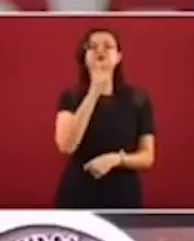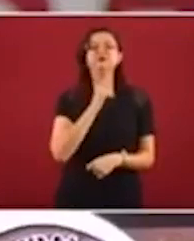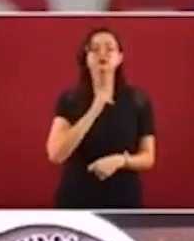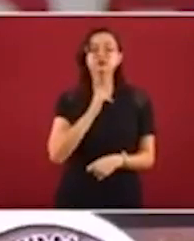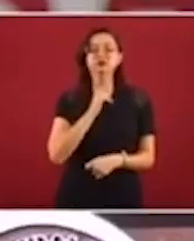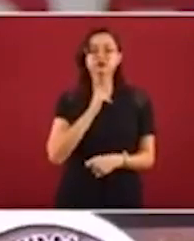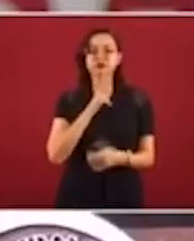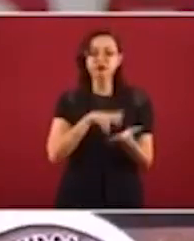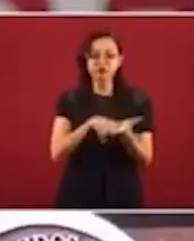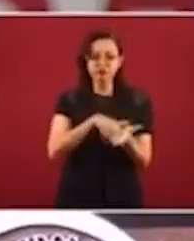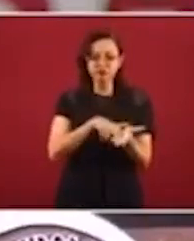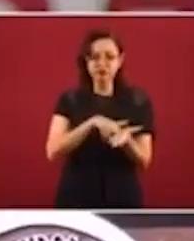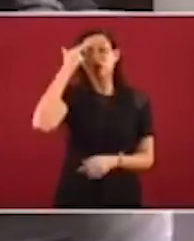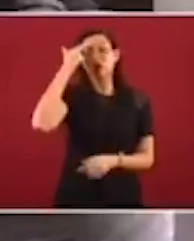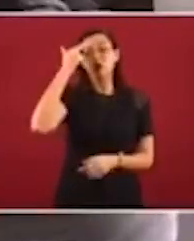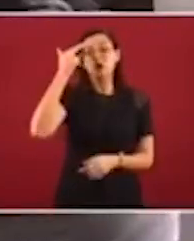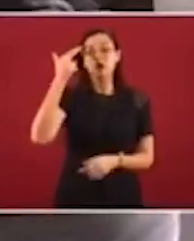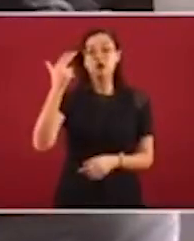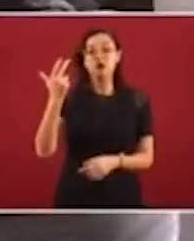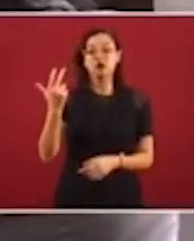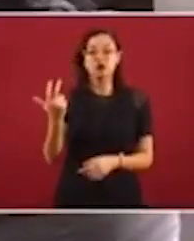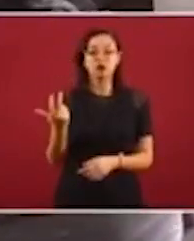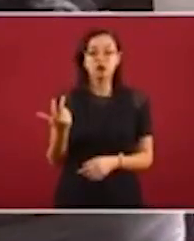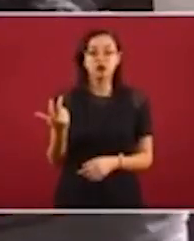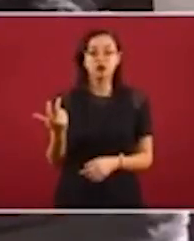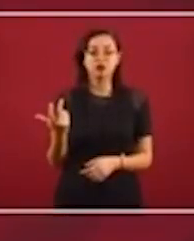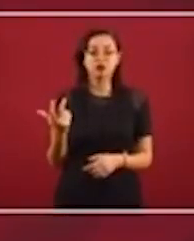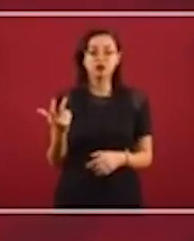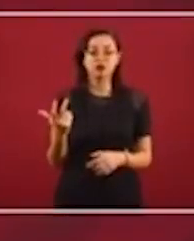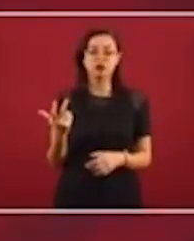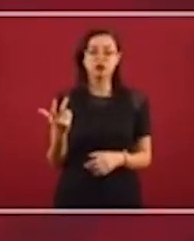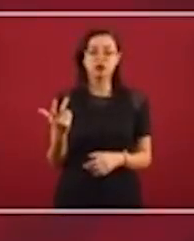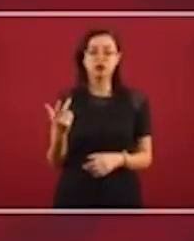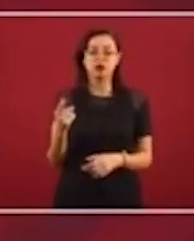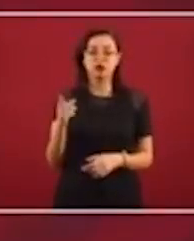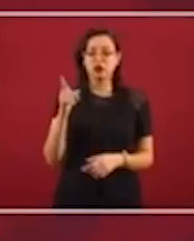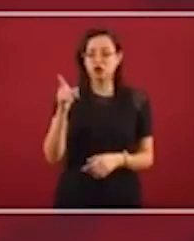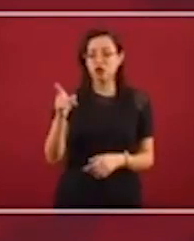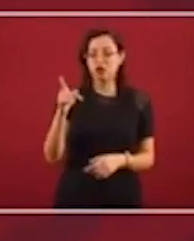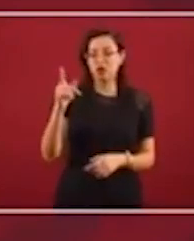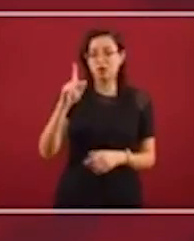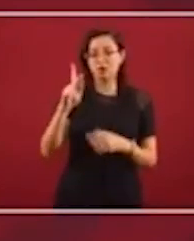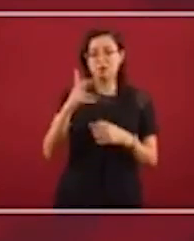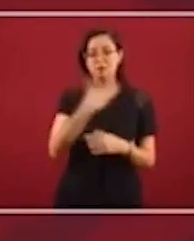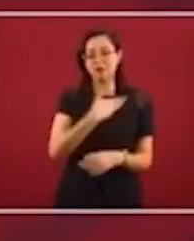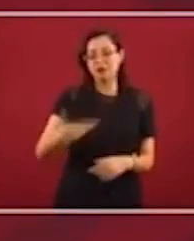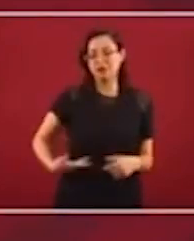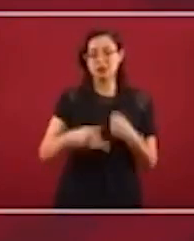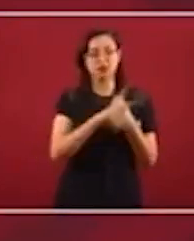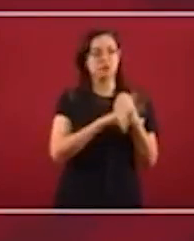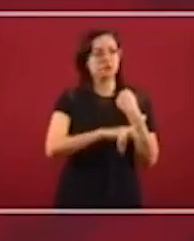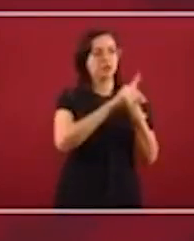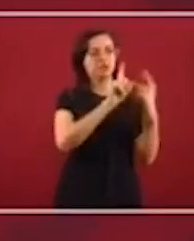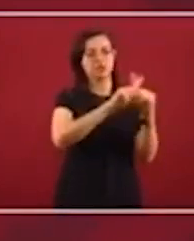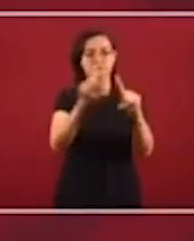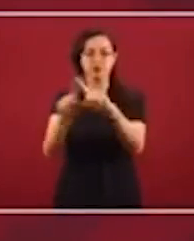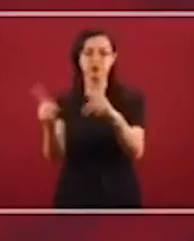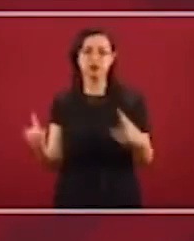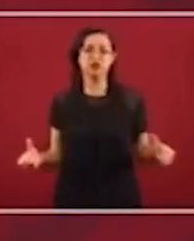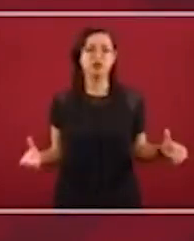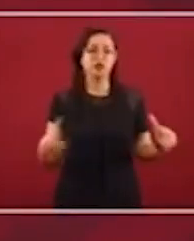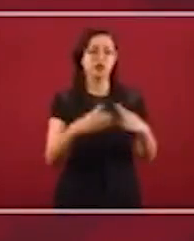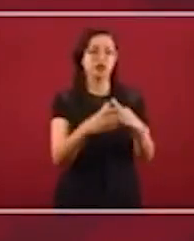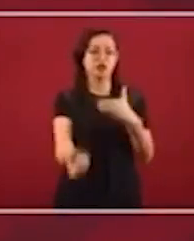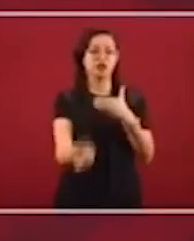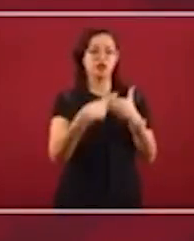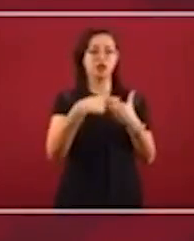crudo, como nunca. Tuvimos la teleconferencia con los jefes de Estado del G20, hice